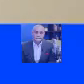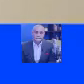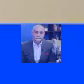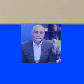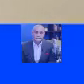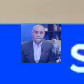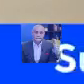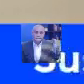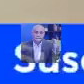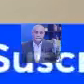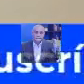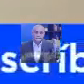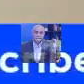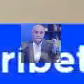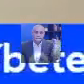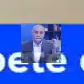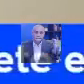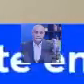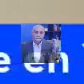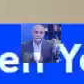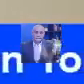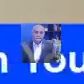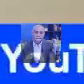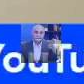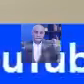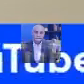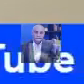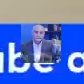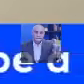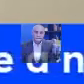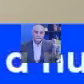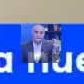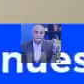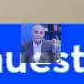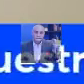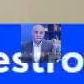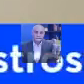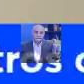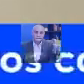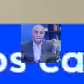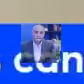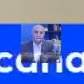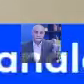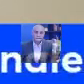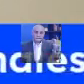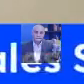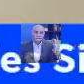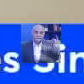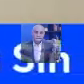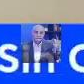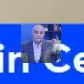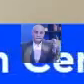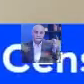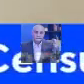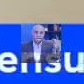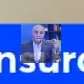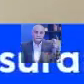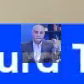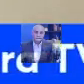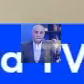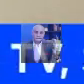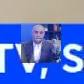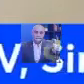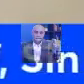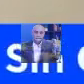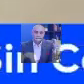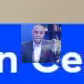Martínez, por ver, Gabriel Cuadri, por ver quién toma una posición más radical y suma puntos con un